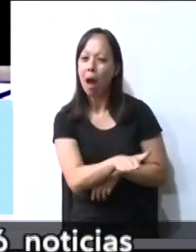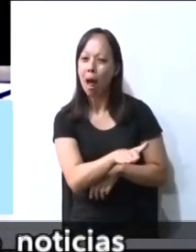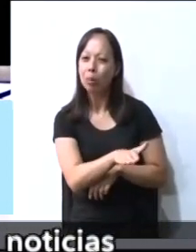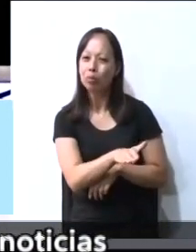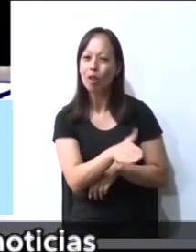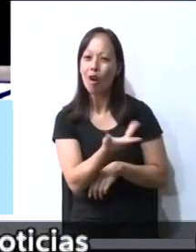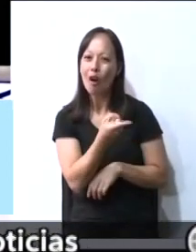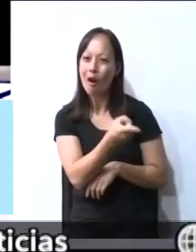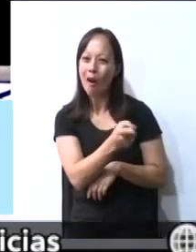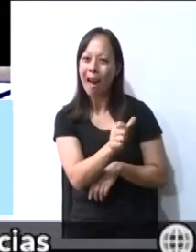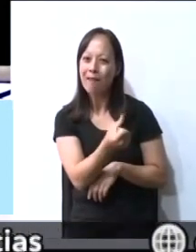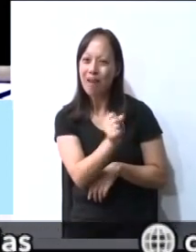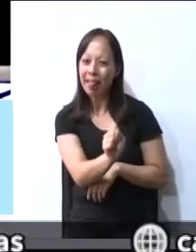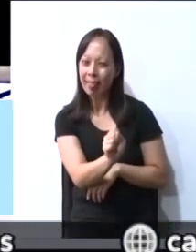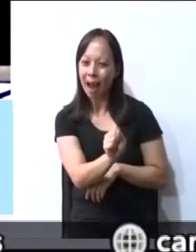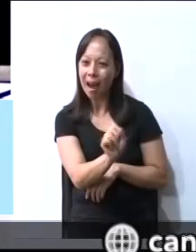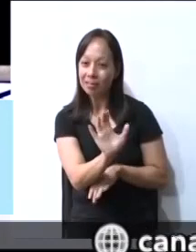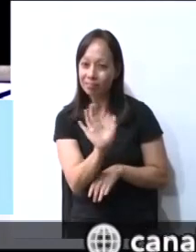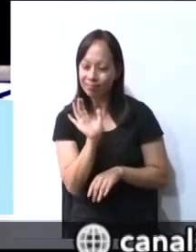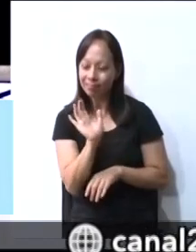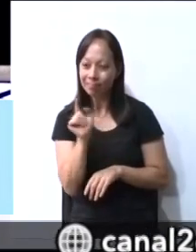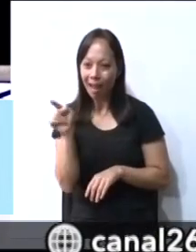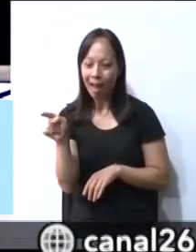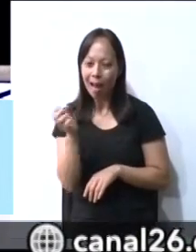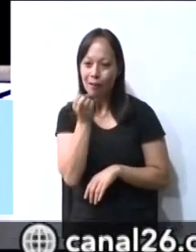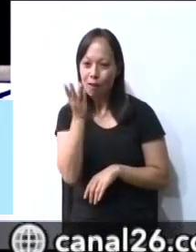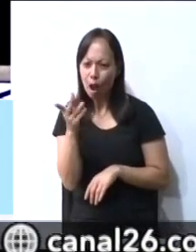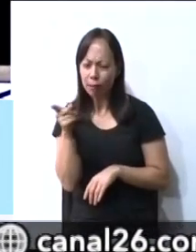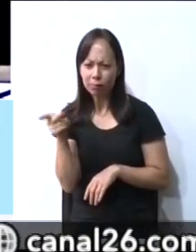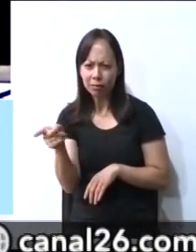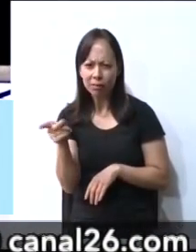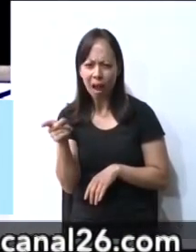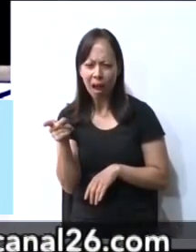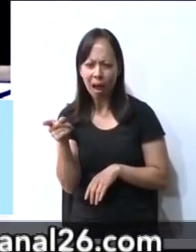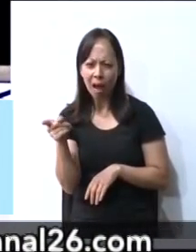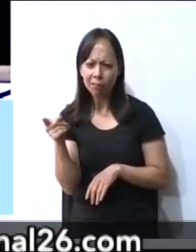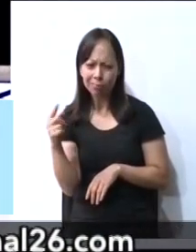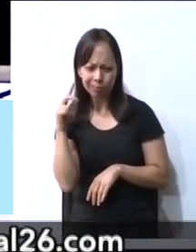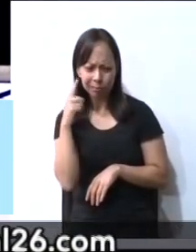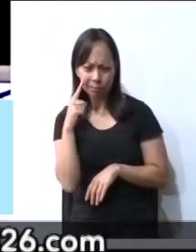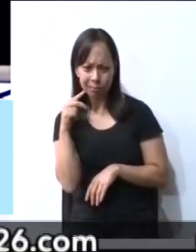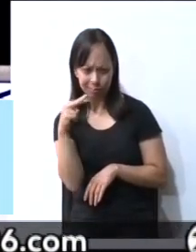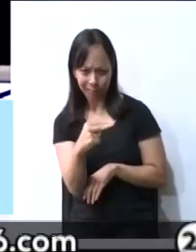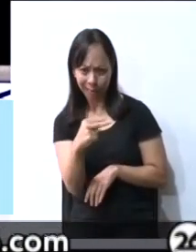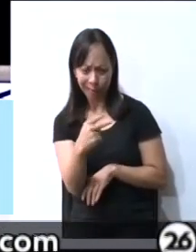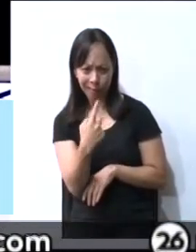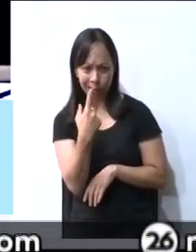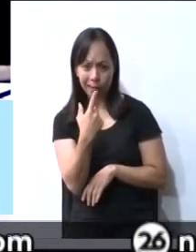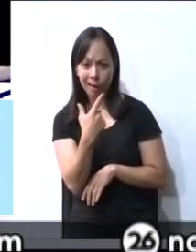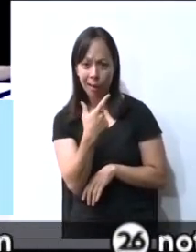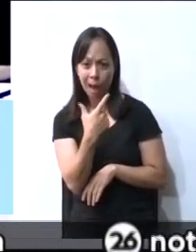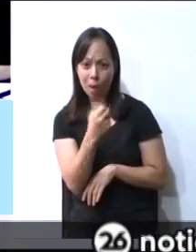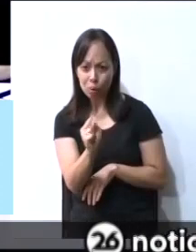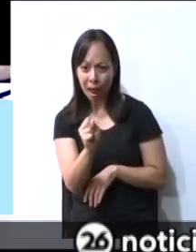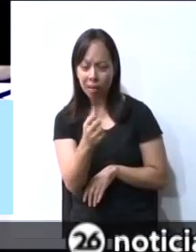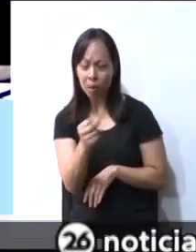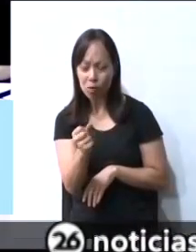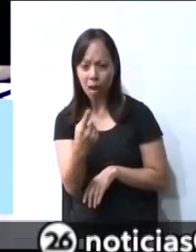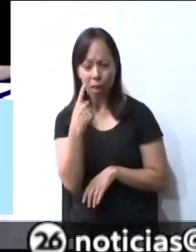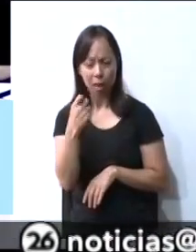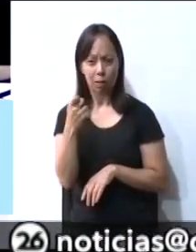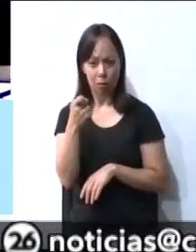escuela. Florencia y el Departamento de Orientación notaron su ausencia, se acercaron a su familia